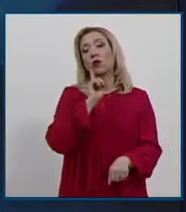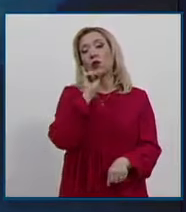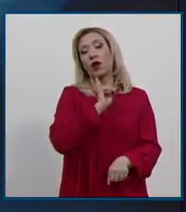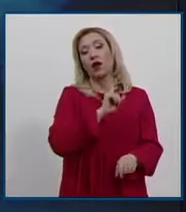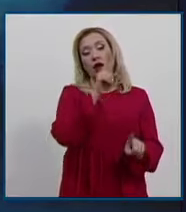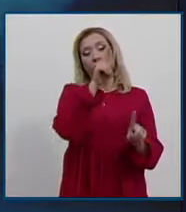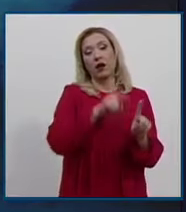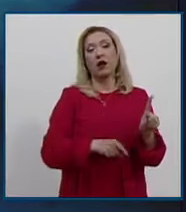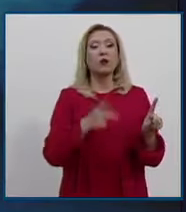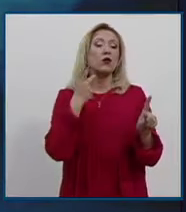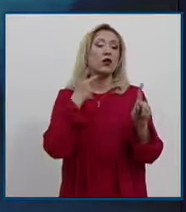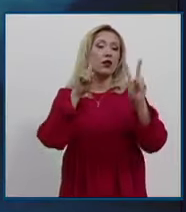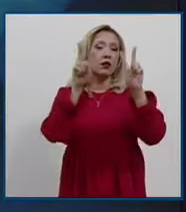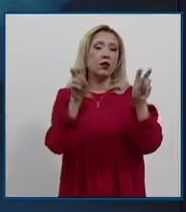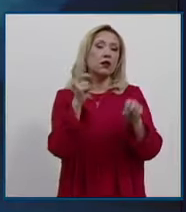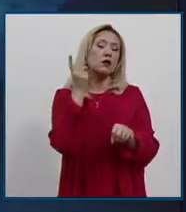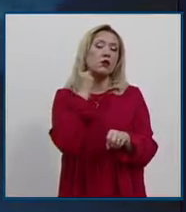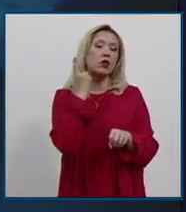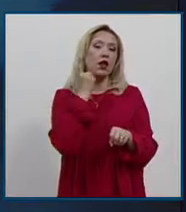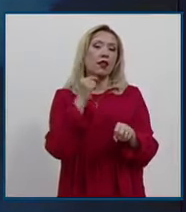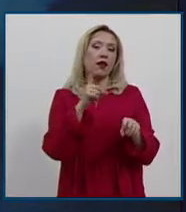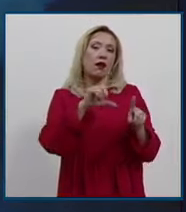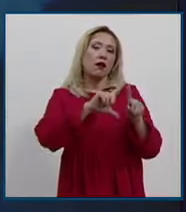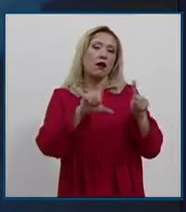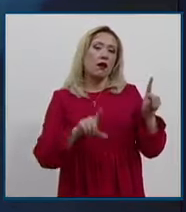en perjuicio de una diputada